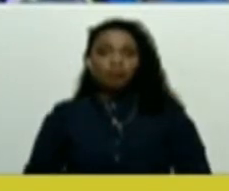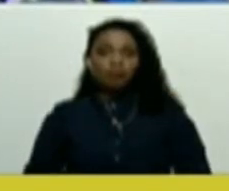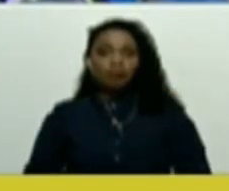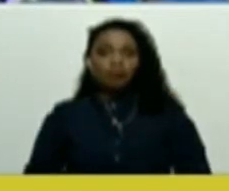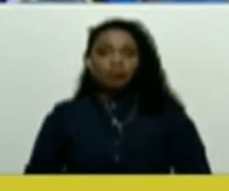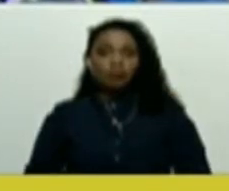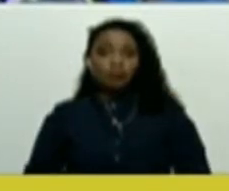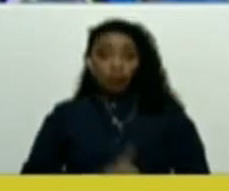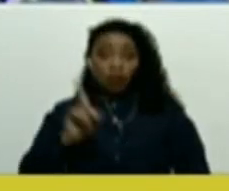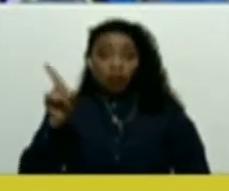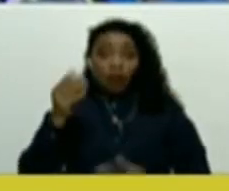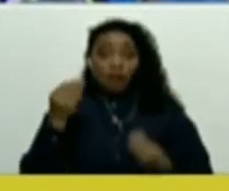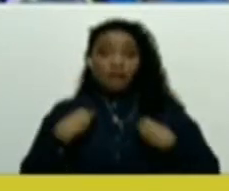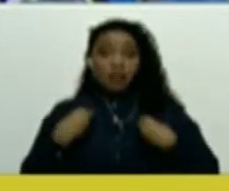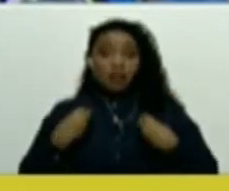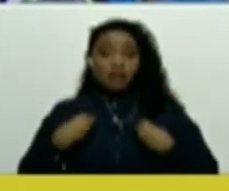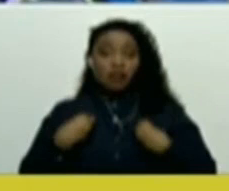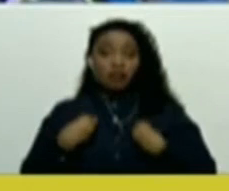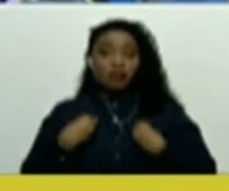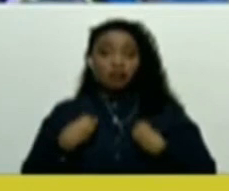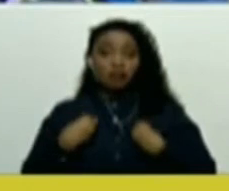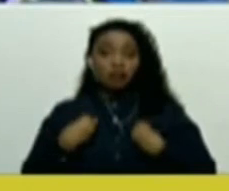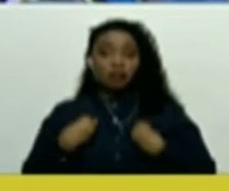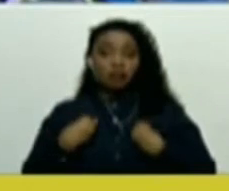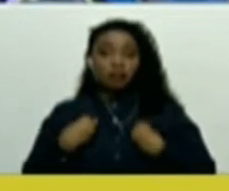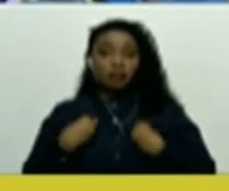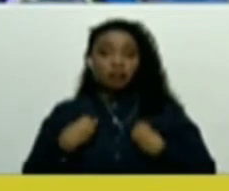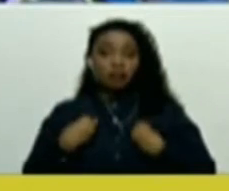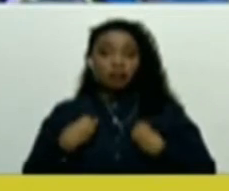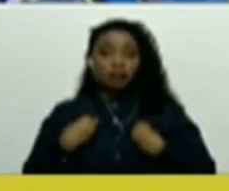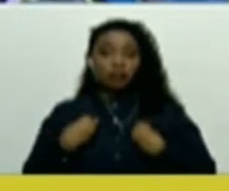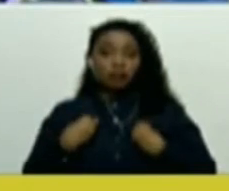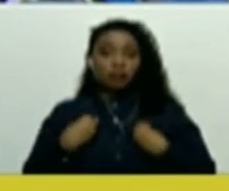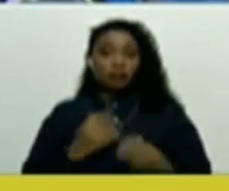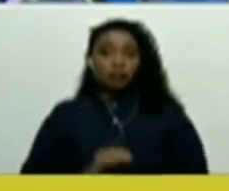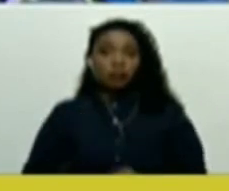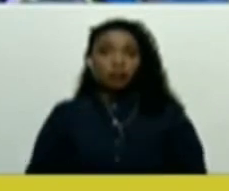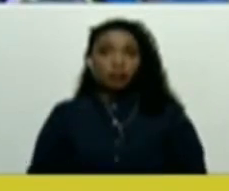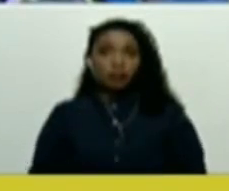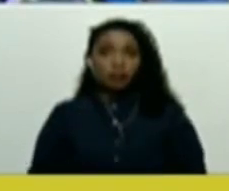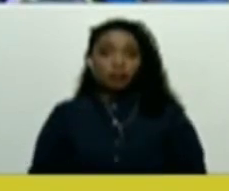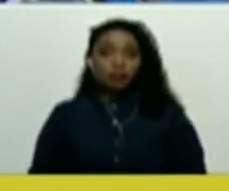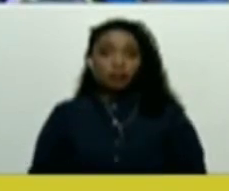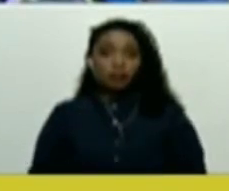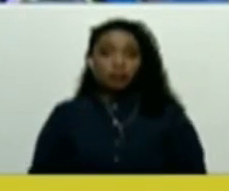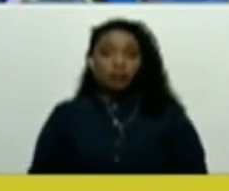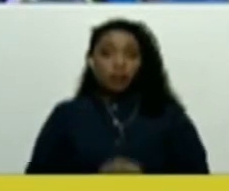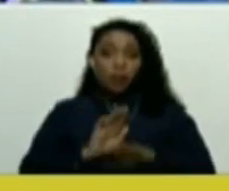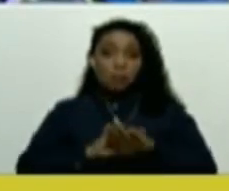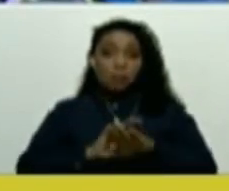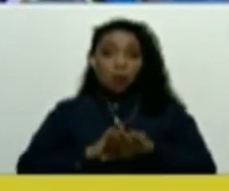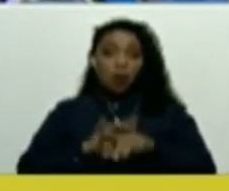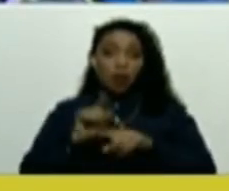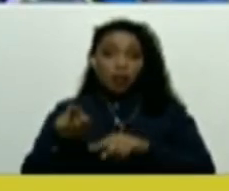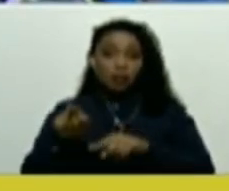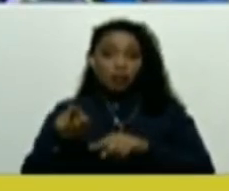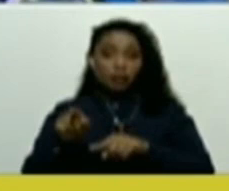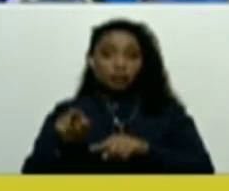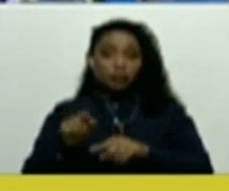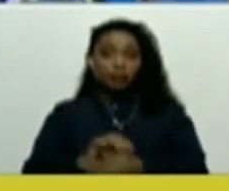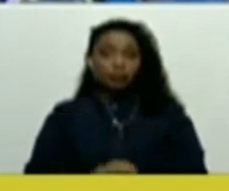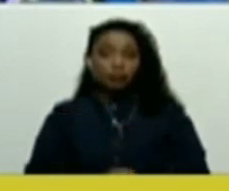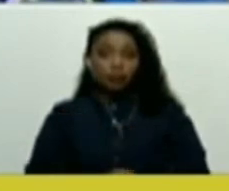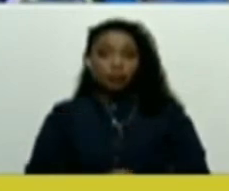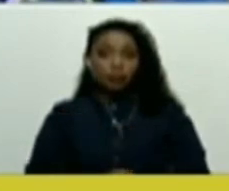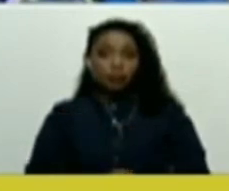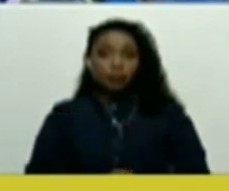he lives. Él vive. And therefore, y por ende, in